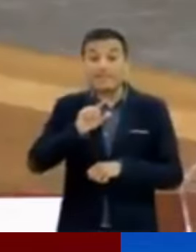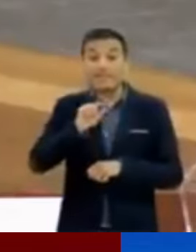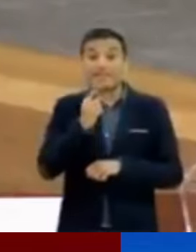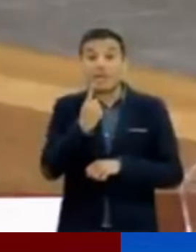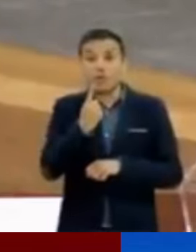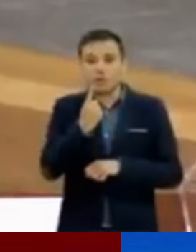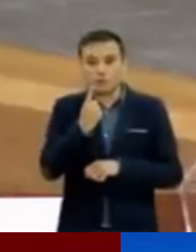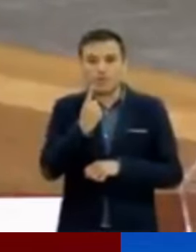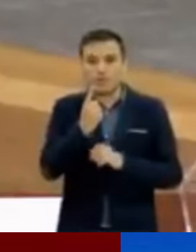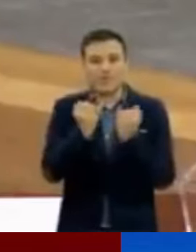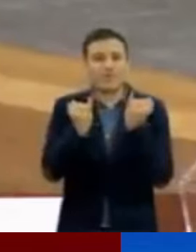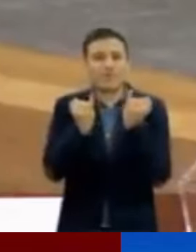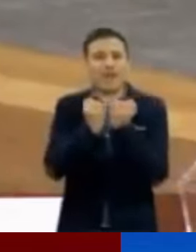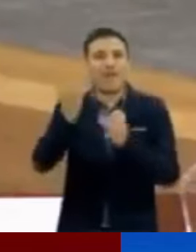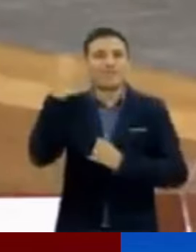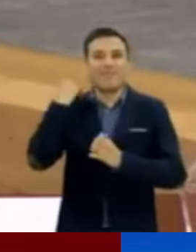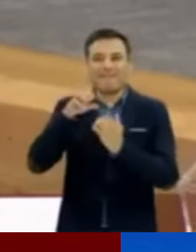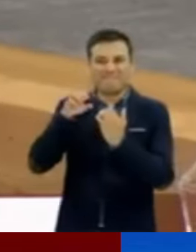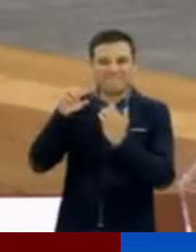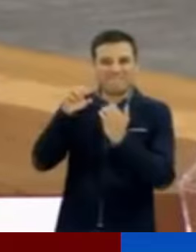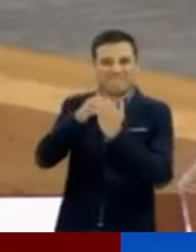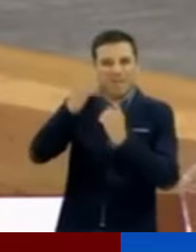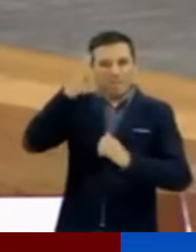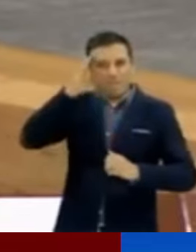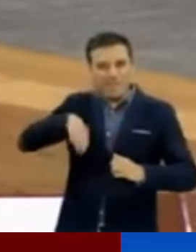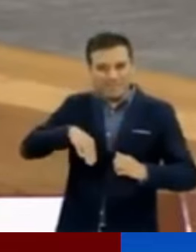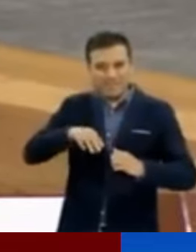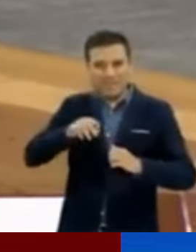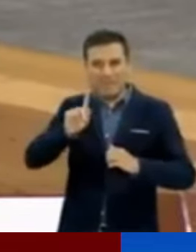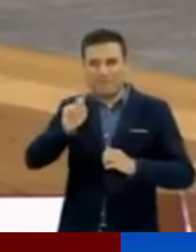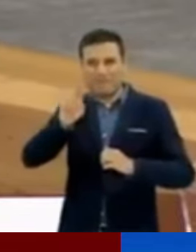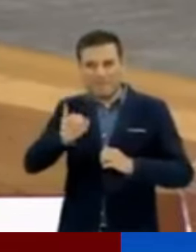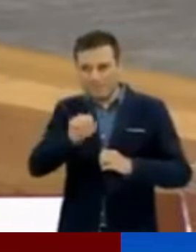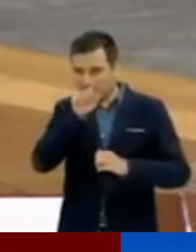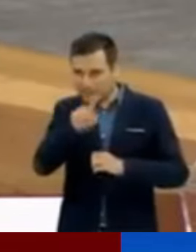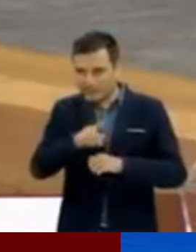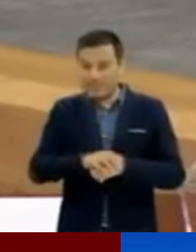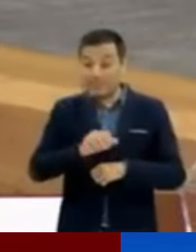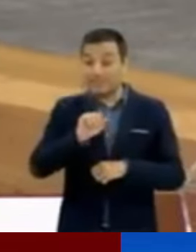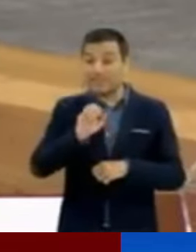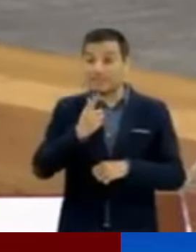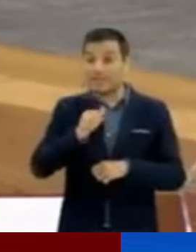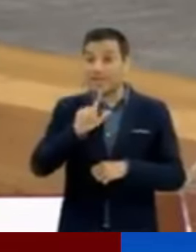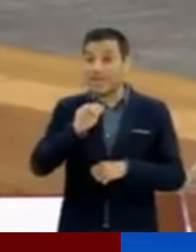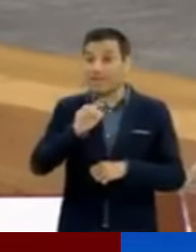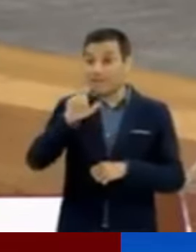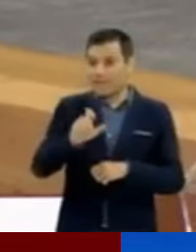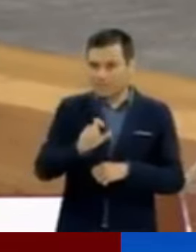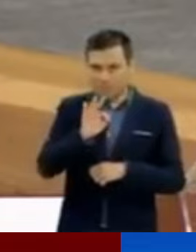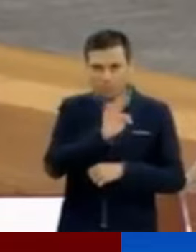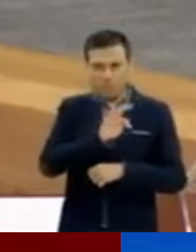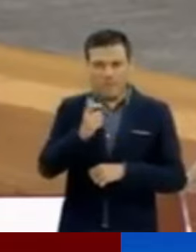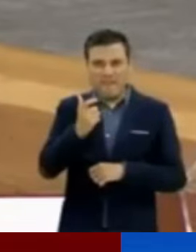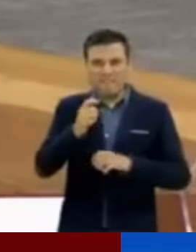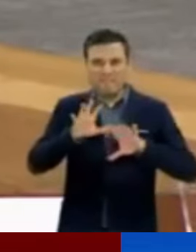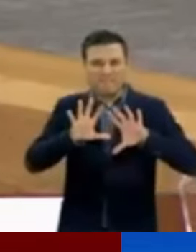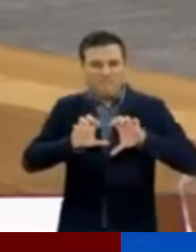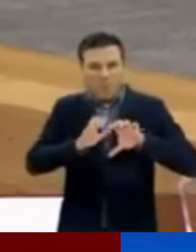71 estafas maestras, a 36 veces el fraude de Segalmex, y bueno, no vemos más